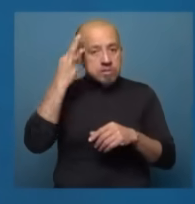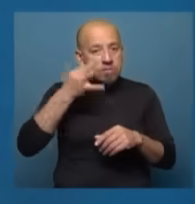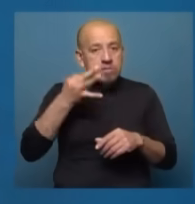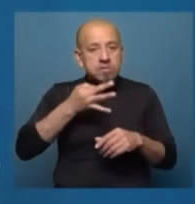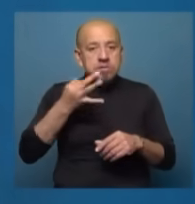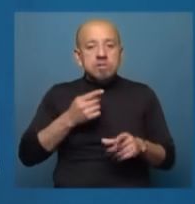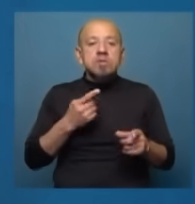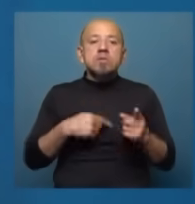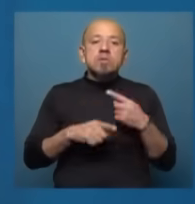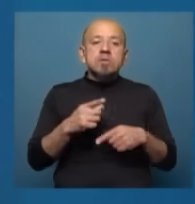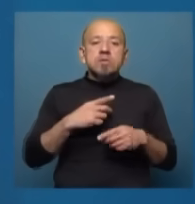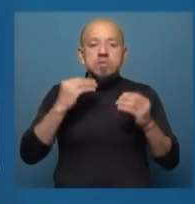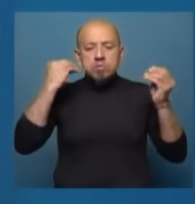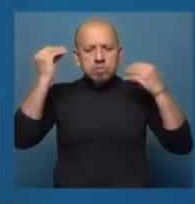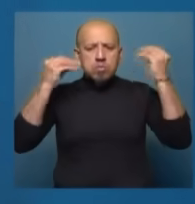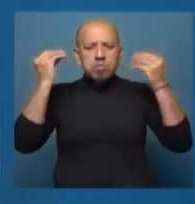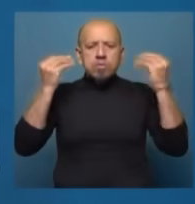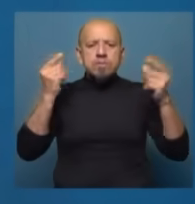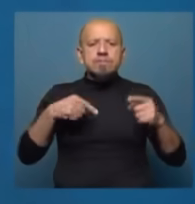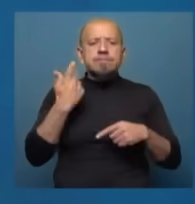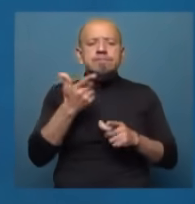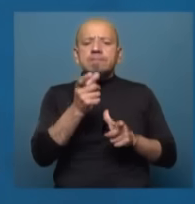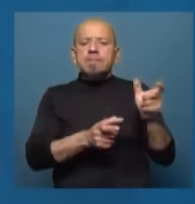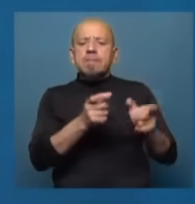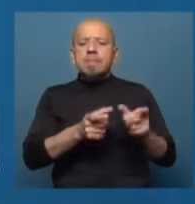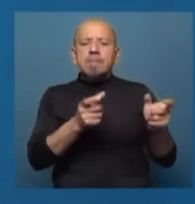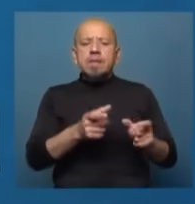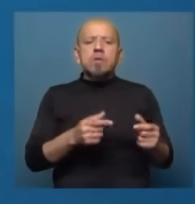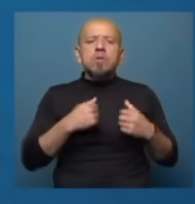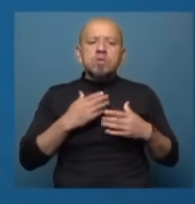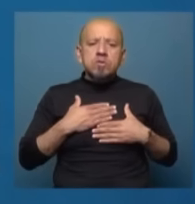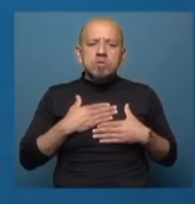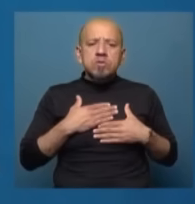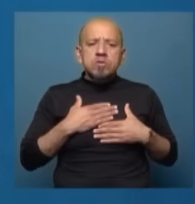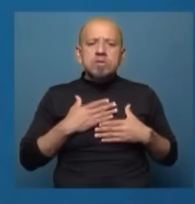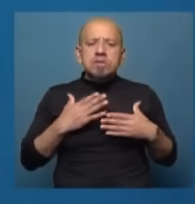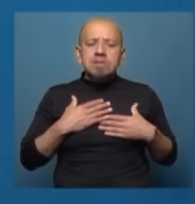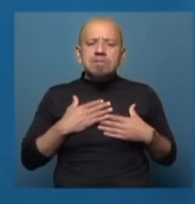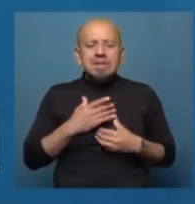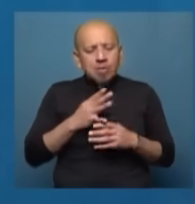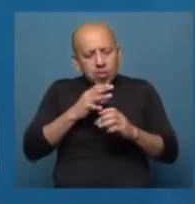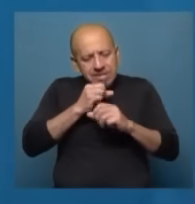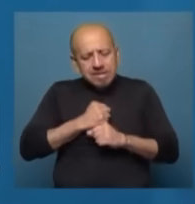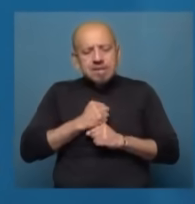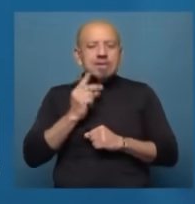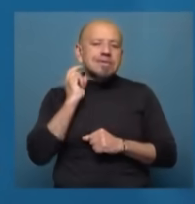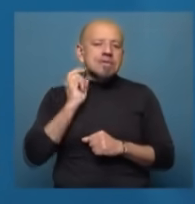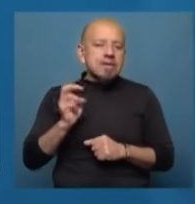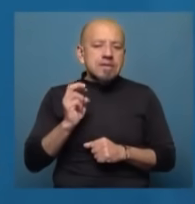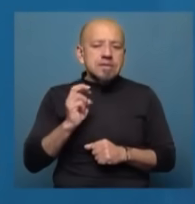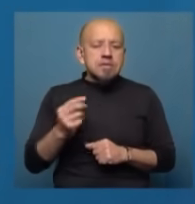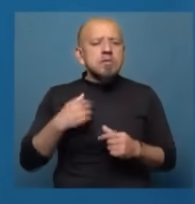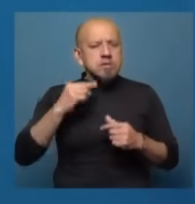en ese sentido es que me preocupa las otras personas uno está formado para soportar el estrés y la presión si estás bien